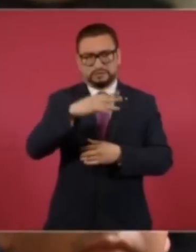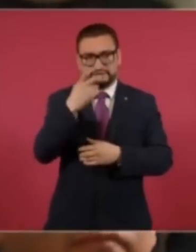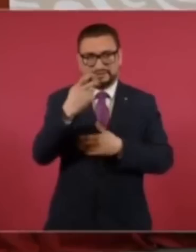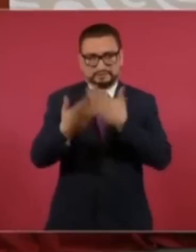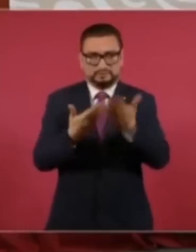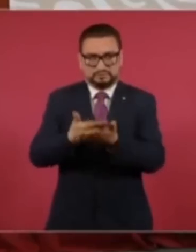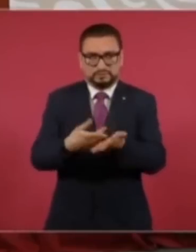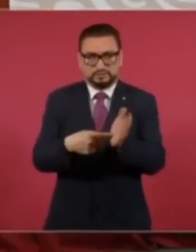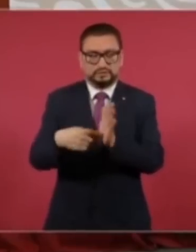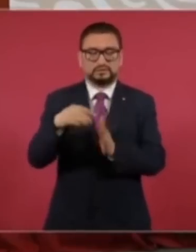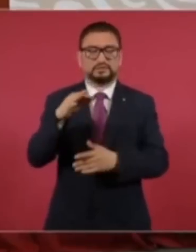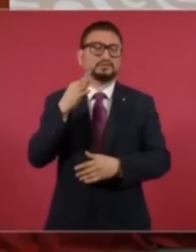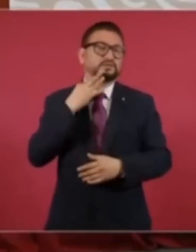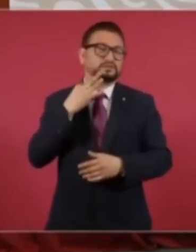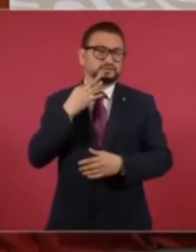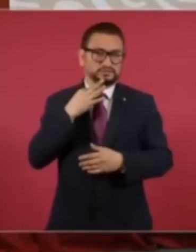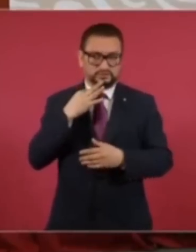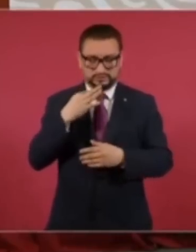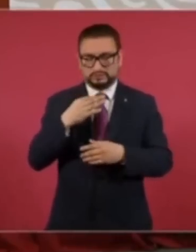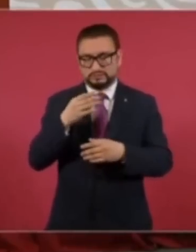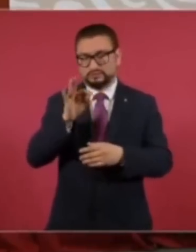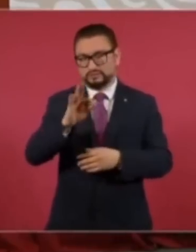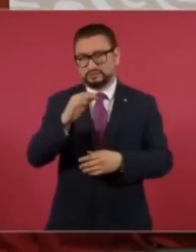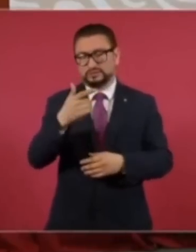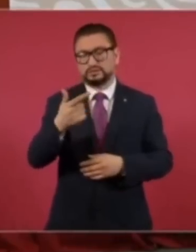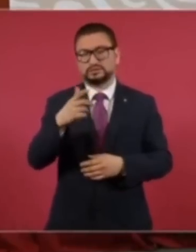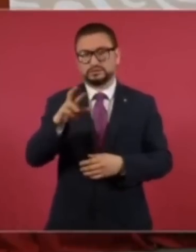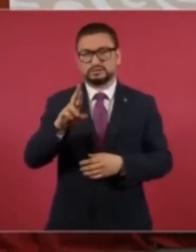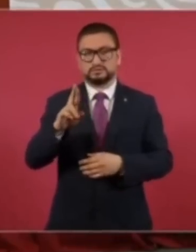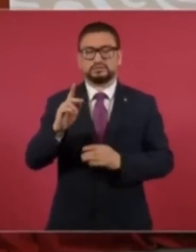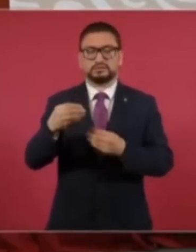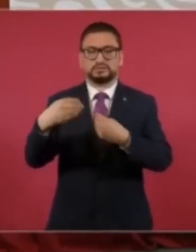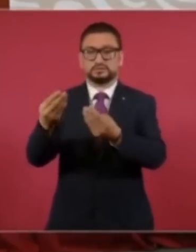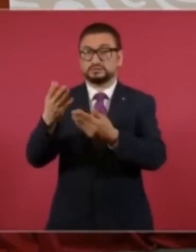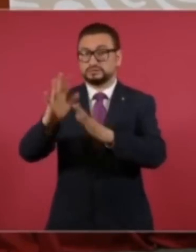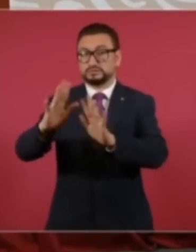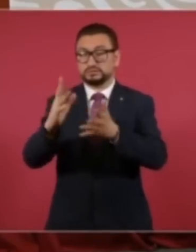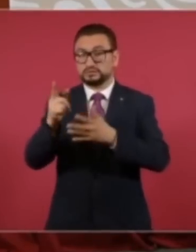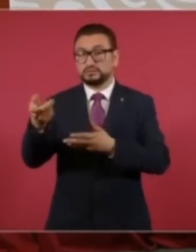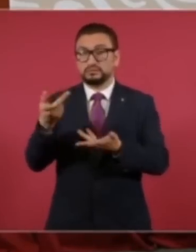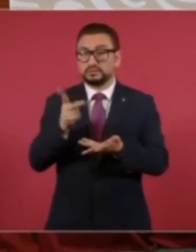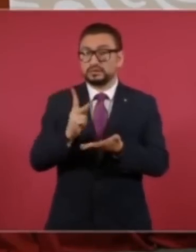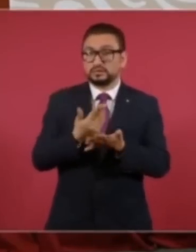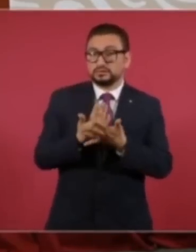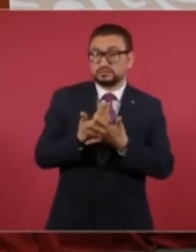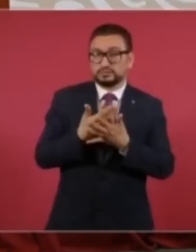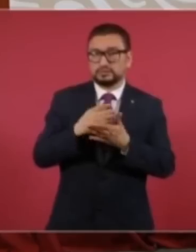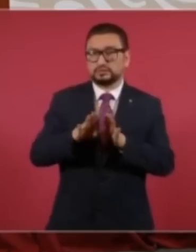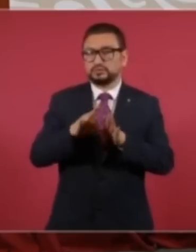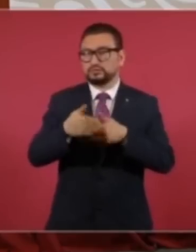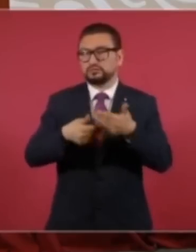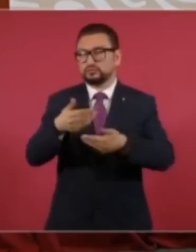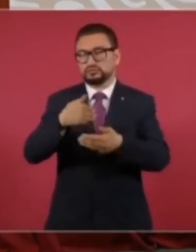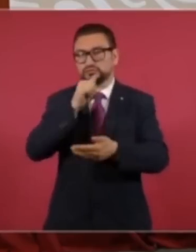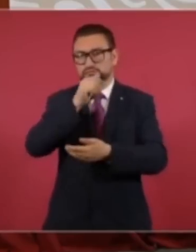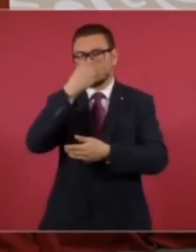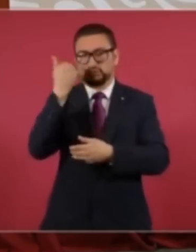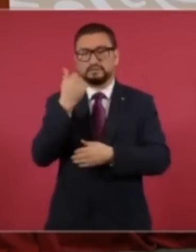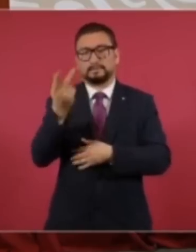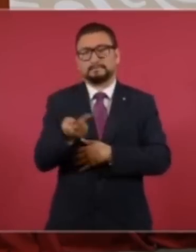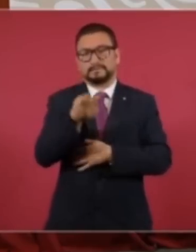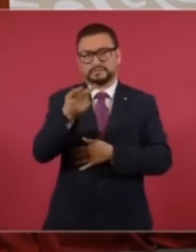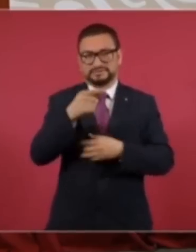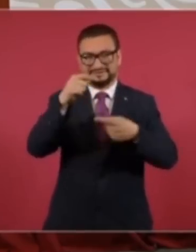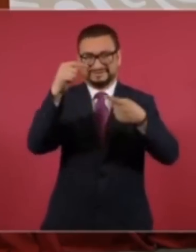presentó a la Fiscalía General de la República, pero no sabemos en qué situación se encuentra. Presidente,